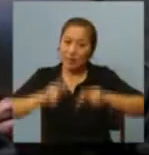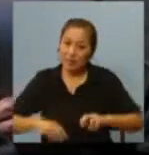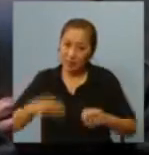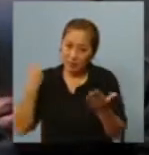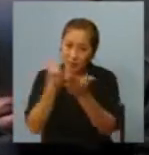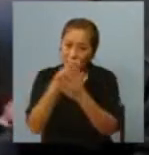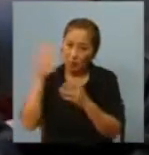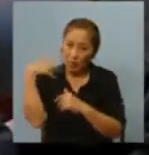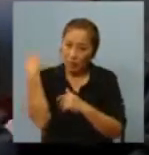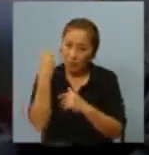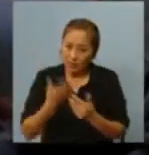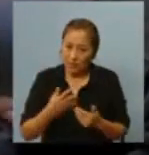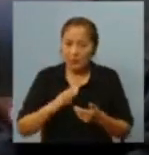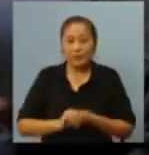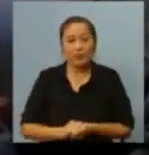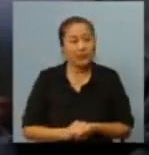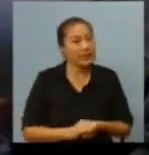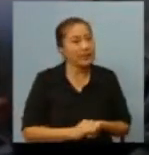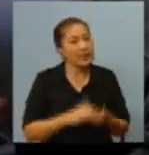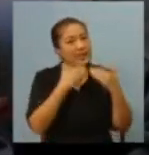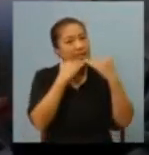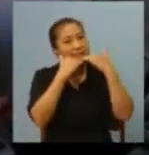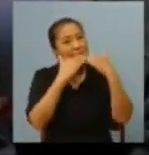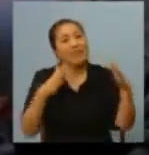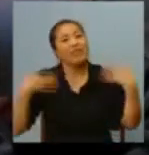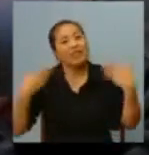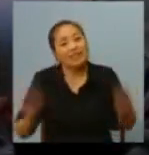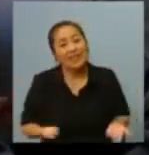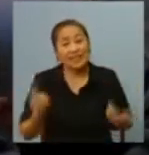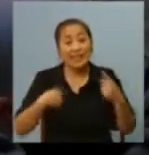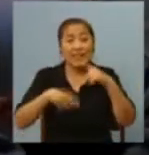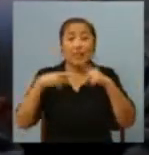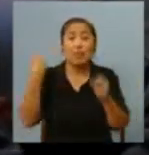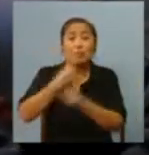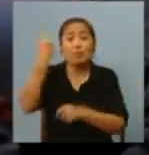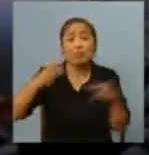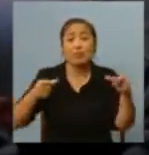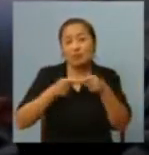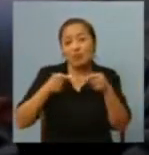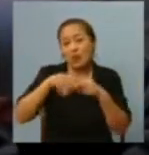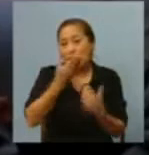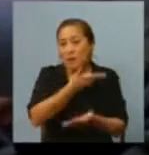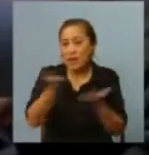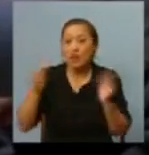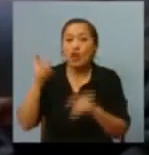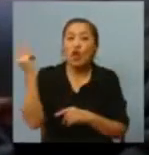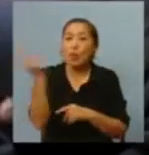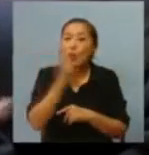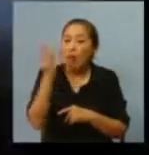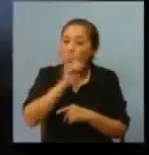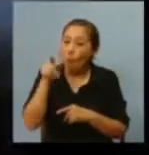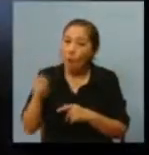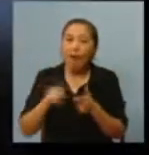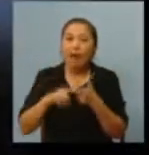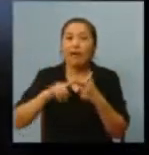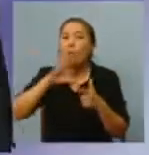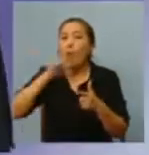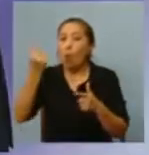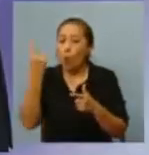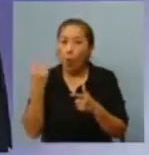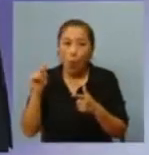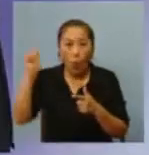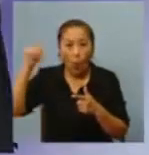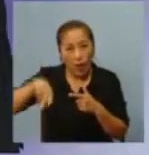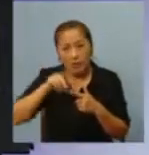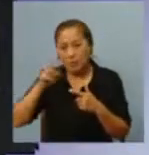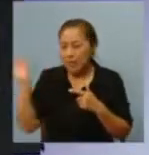papel predominante. Bien, Emiliano, muchas felicidades por este primer programa, para vos, para Claudia, para Juan, también para toda la